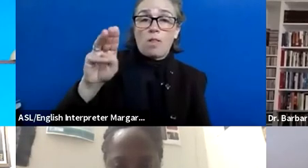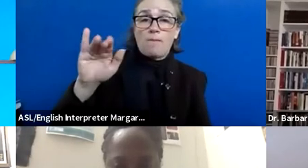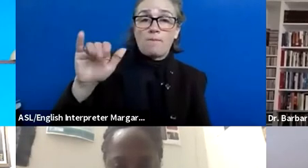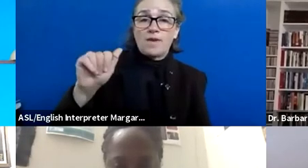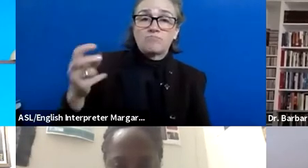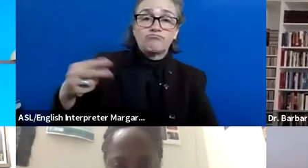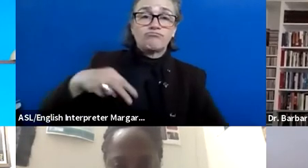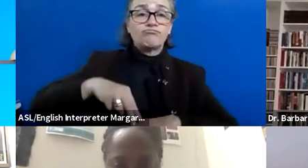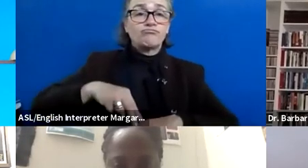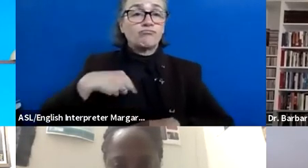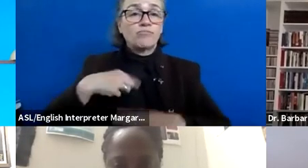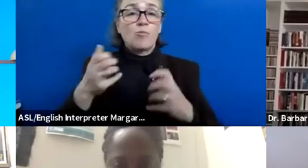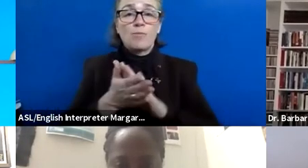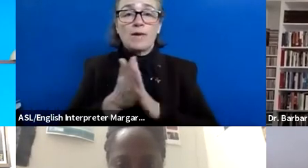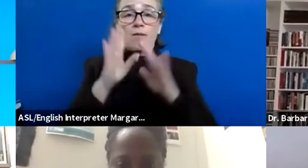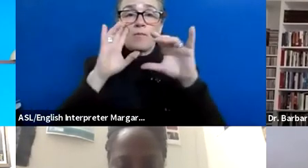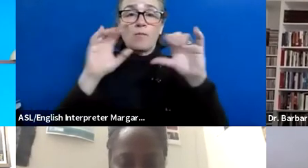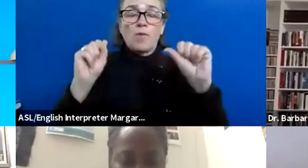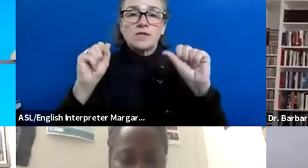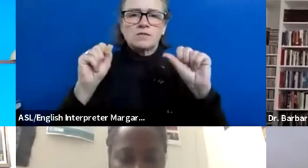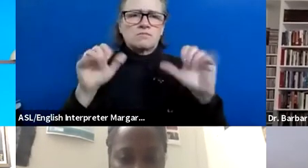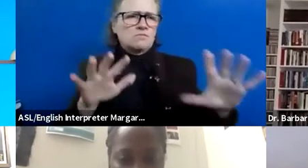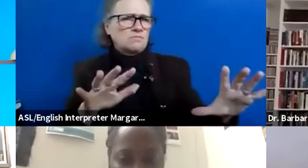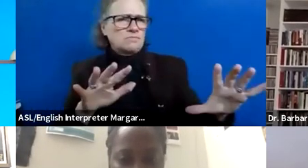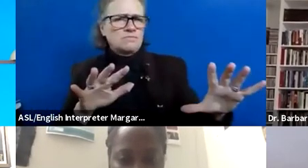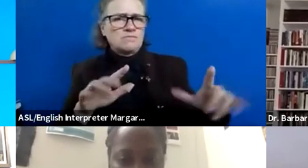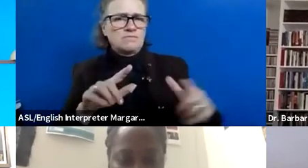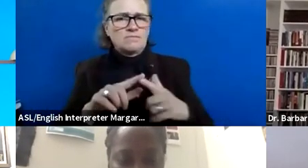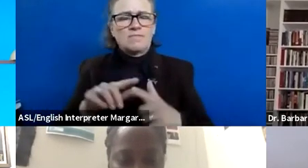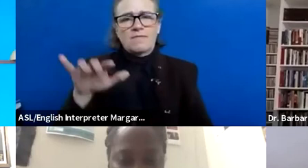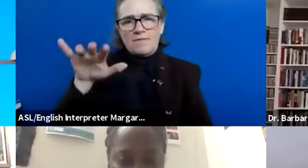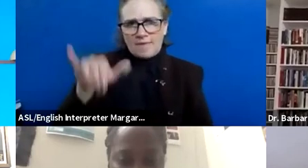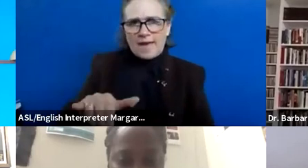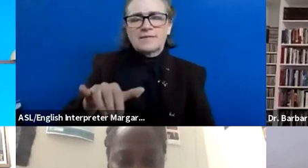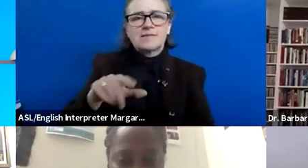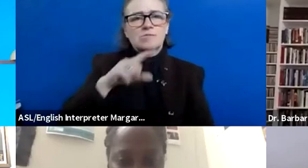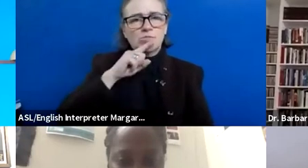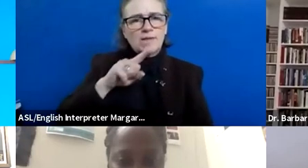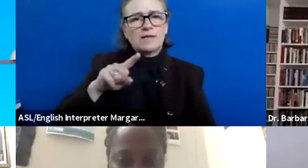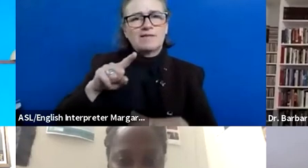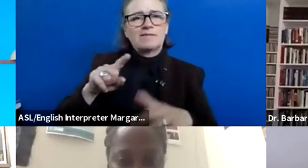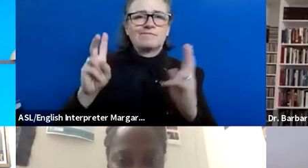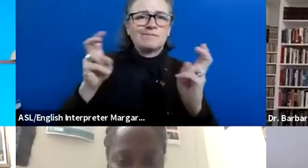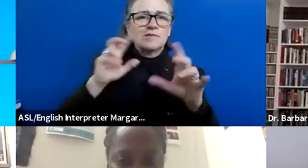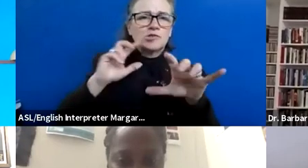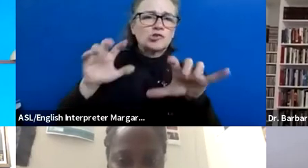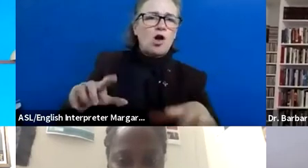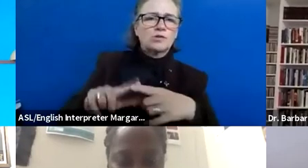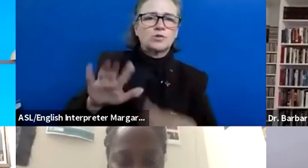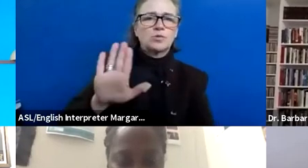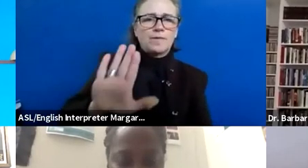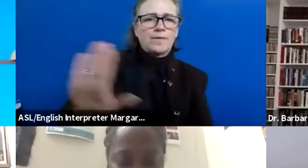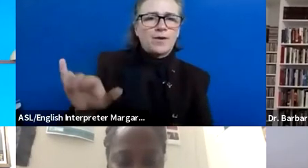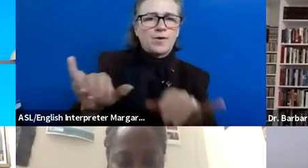es también parte de la reparación histórica que nos debemos para con nuestro pueblo, y vamos a hacer todos los esfuerzos necesarios